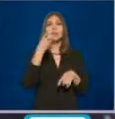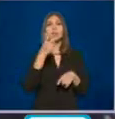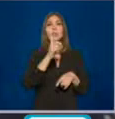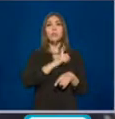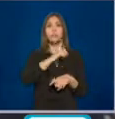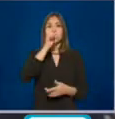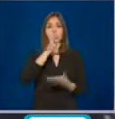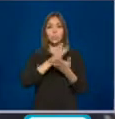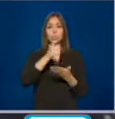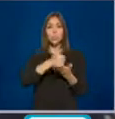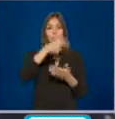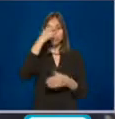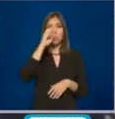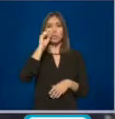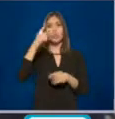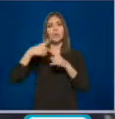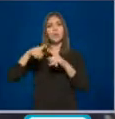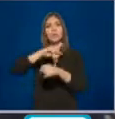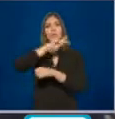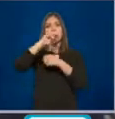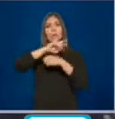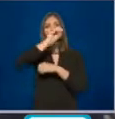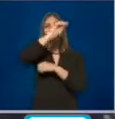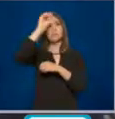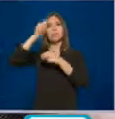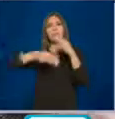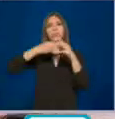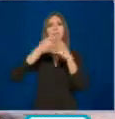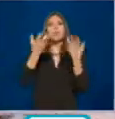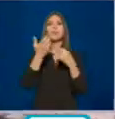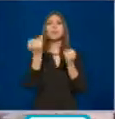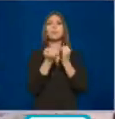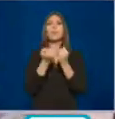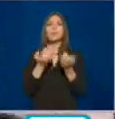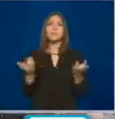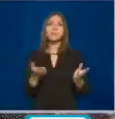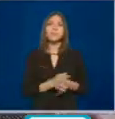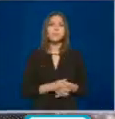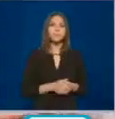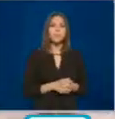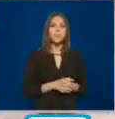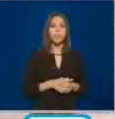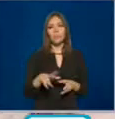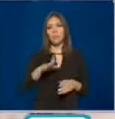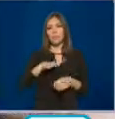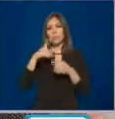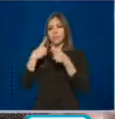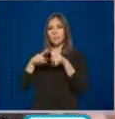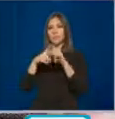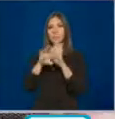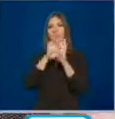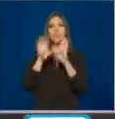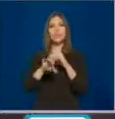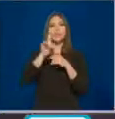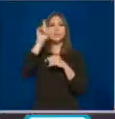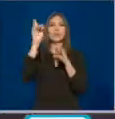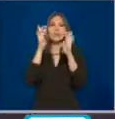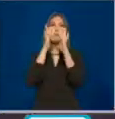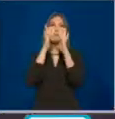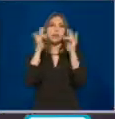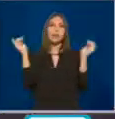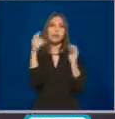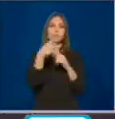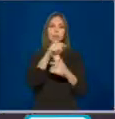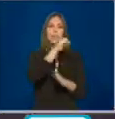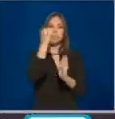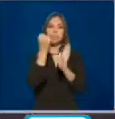en México o varios países del mundo están haciendo lo mismo con otras ciudades? Mira, hay varios lugares en otros países, o sea, por ejemplo, en Francia, pues es una marca francesa,